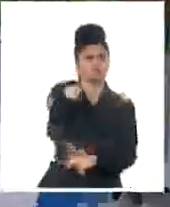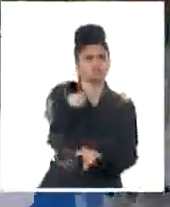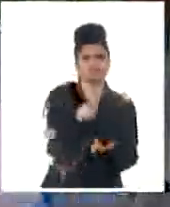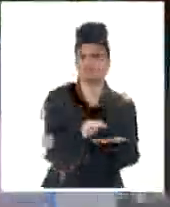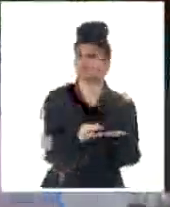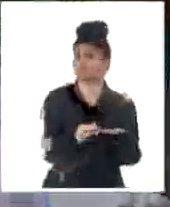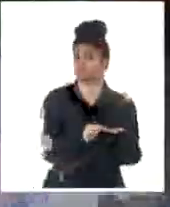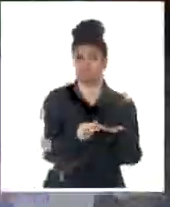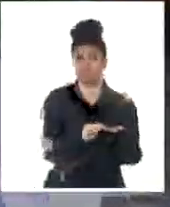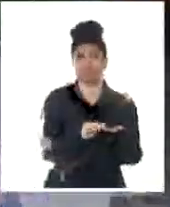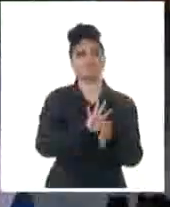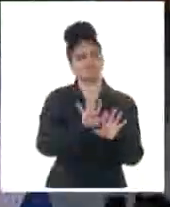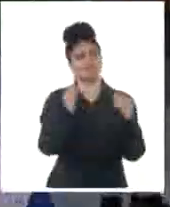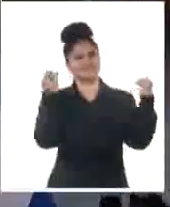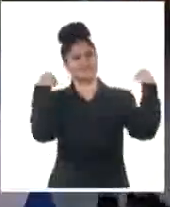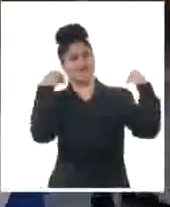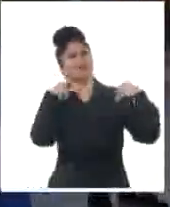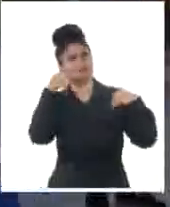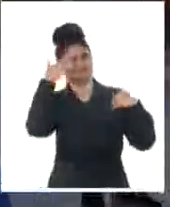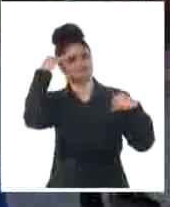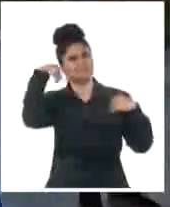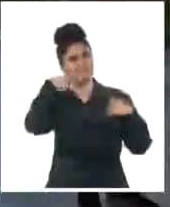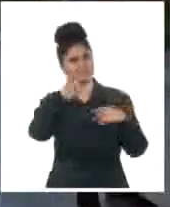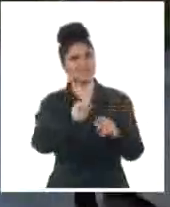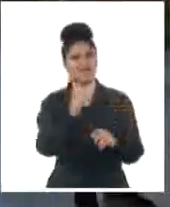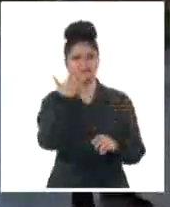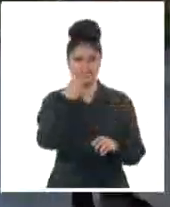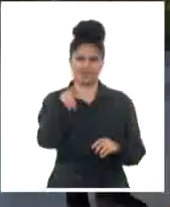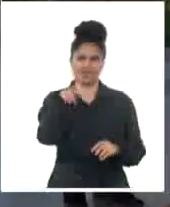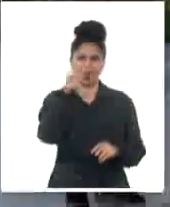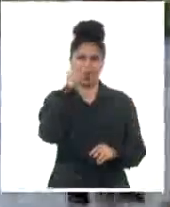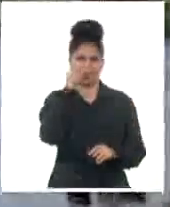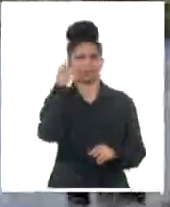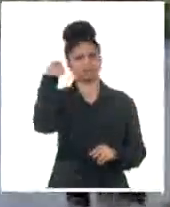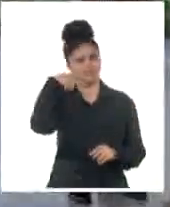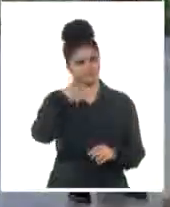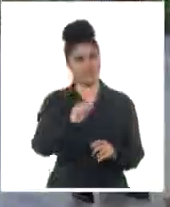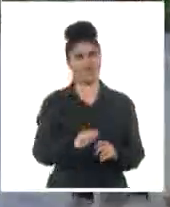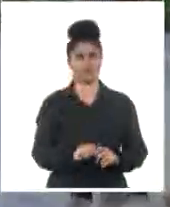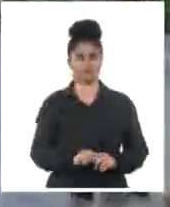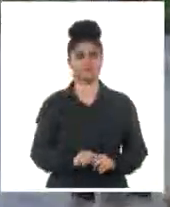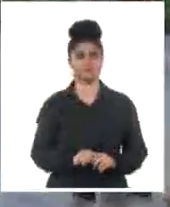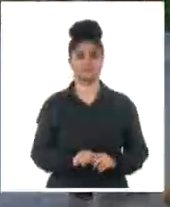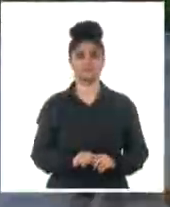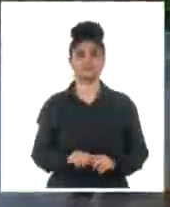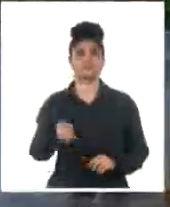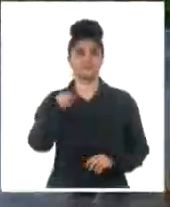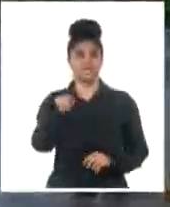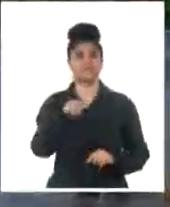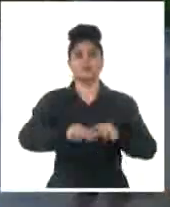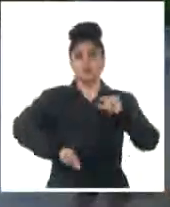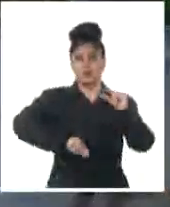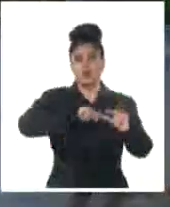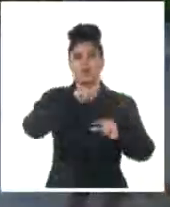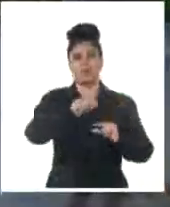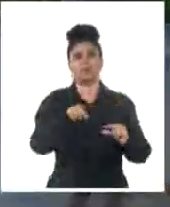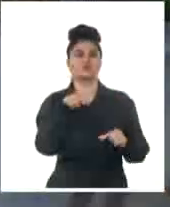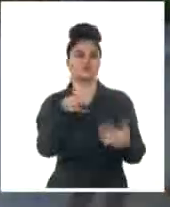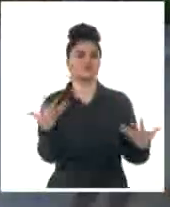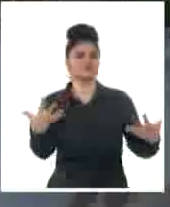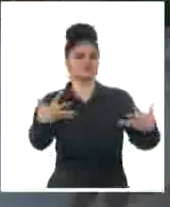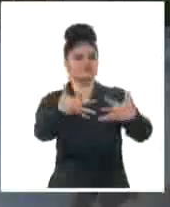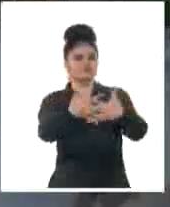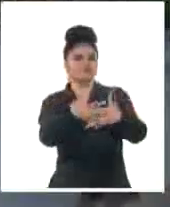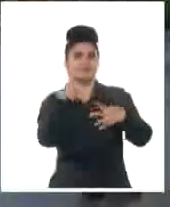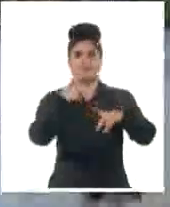es Robiel Yanquiel? Significó mucho, la verdad, porque ahí en esa competencia me di a conocer al mundo. Y pues